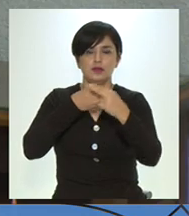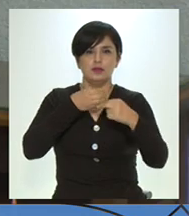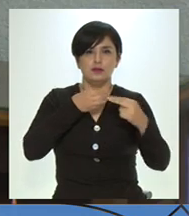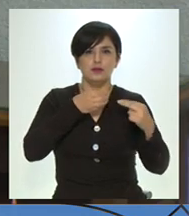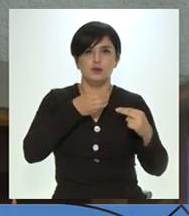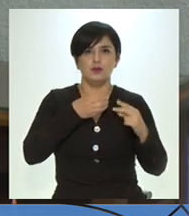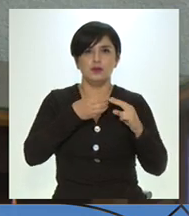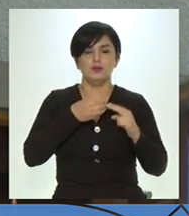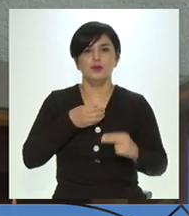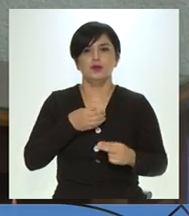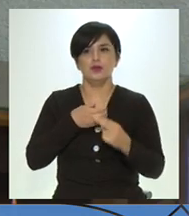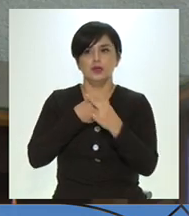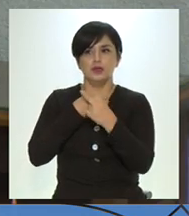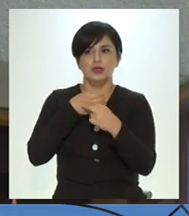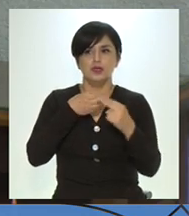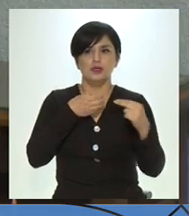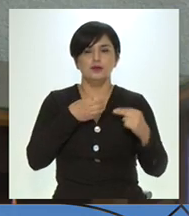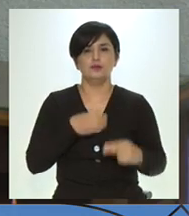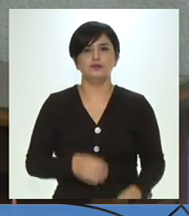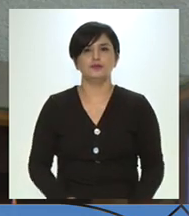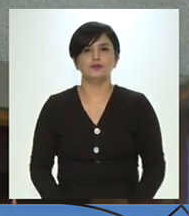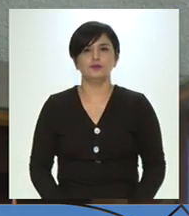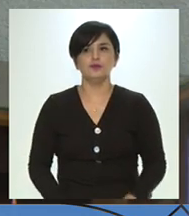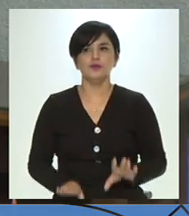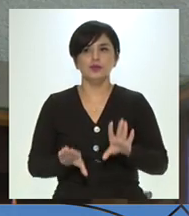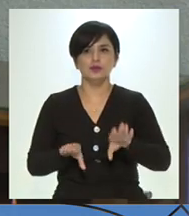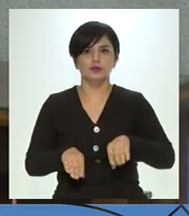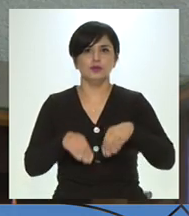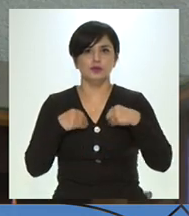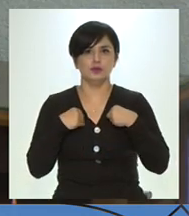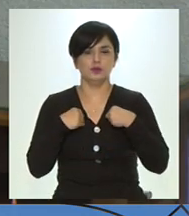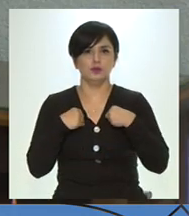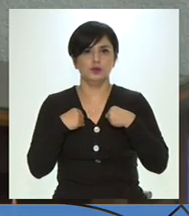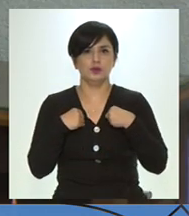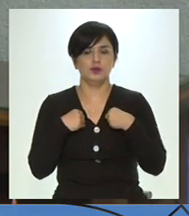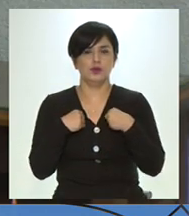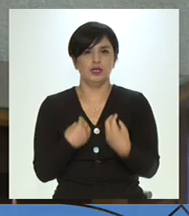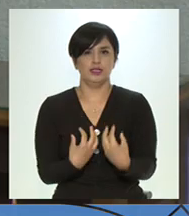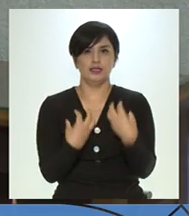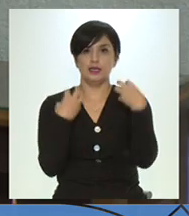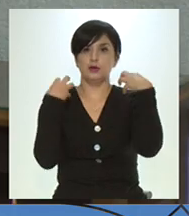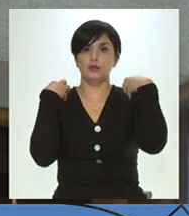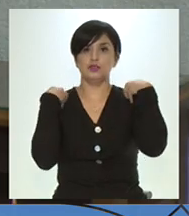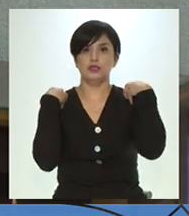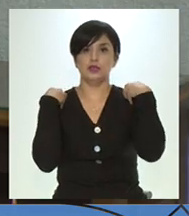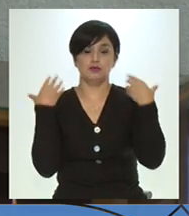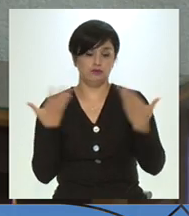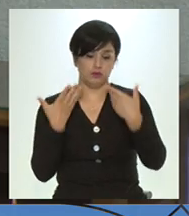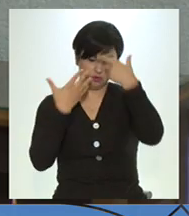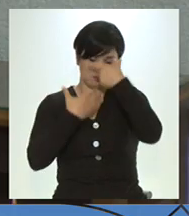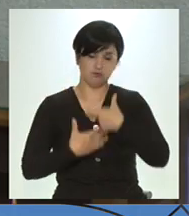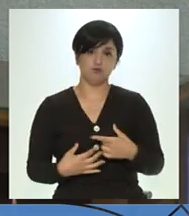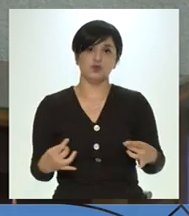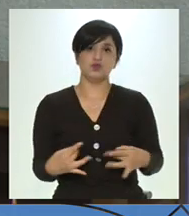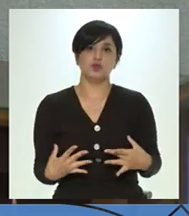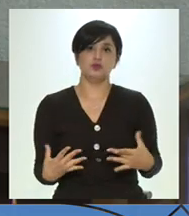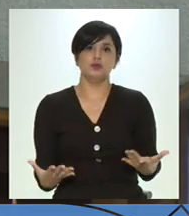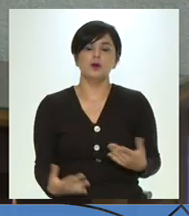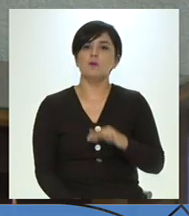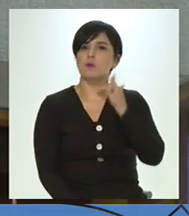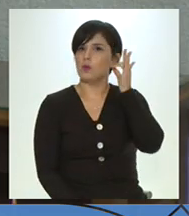democrática asumo este deber como 'los como lo que soy mujer